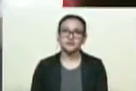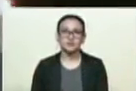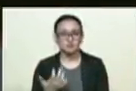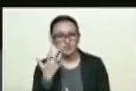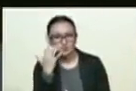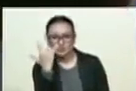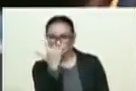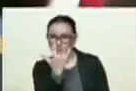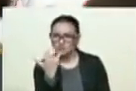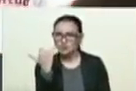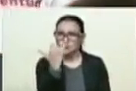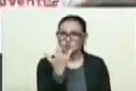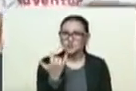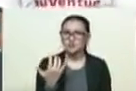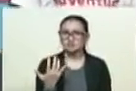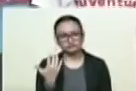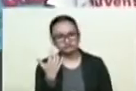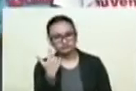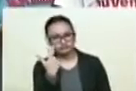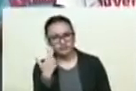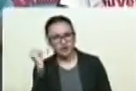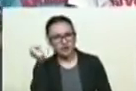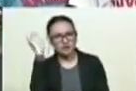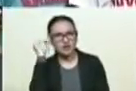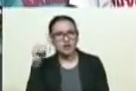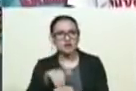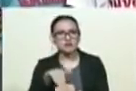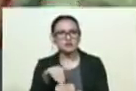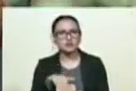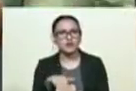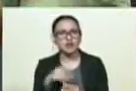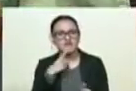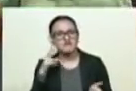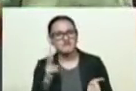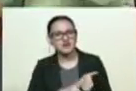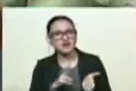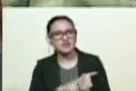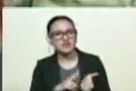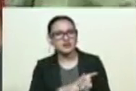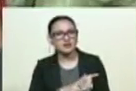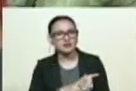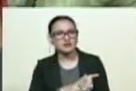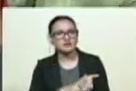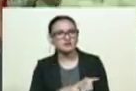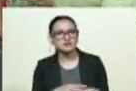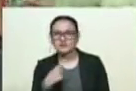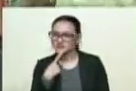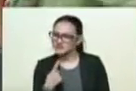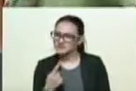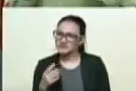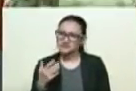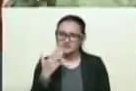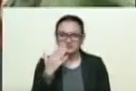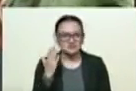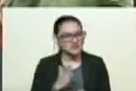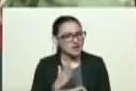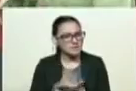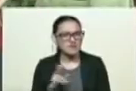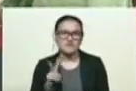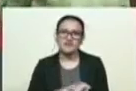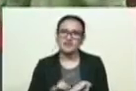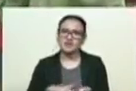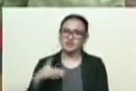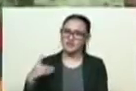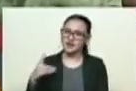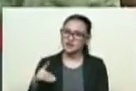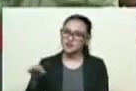atractiva. Que la campaña electoral la hagamos con la verdad, diciendo siempre la verdad del derecho al